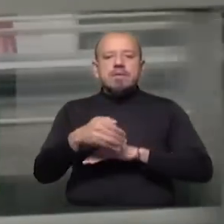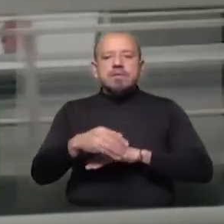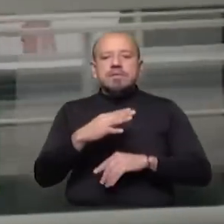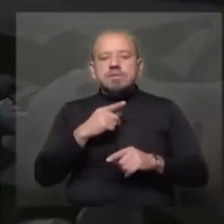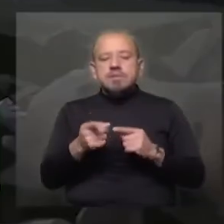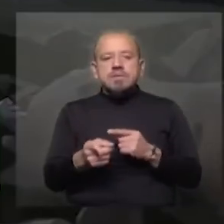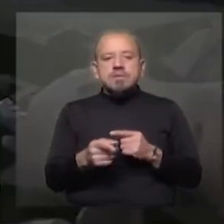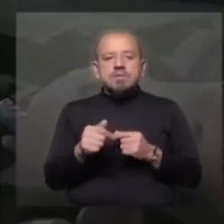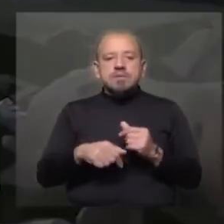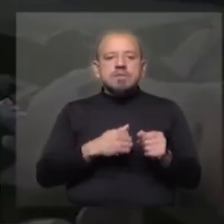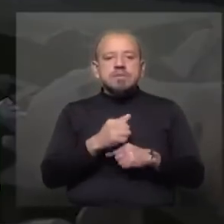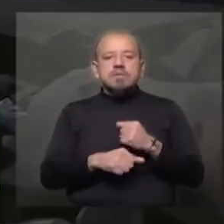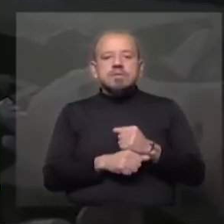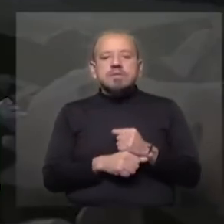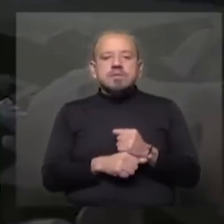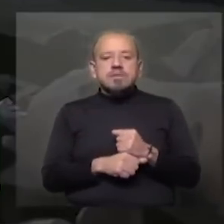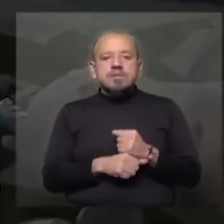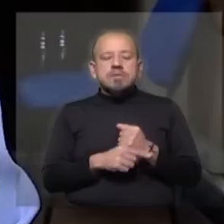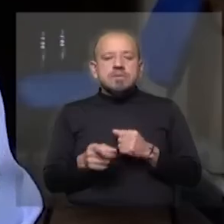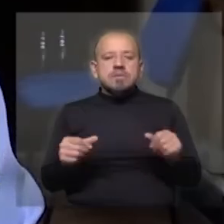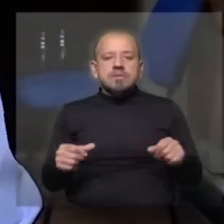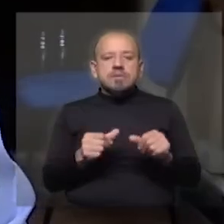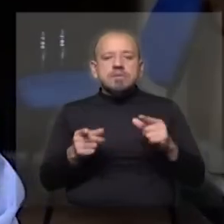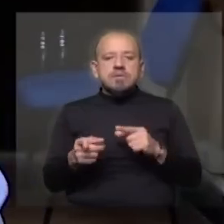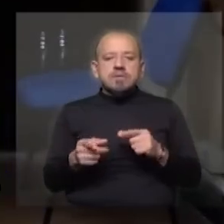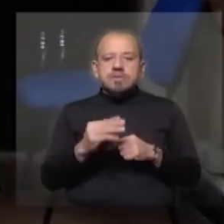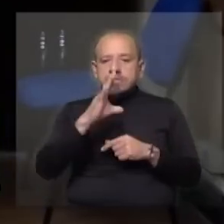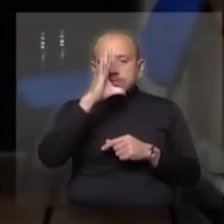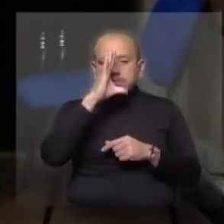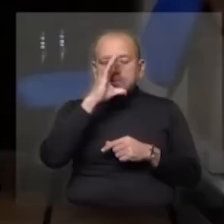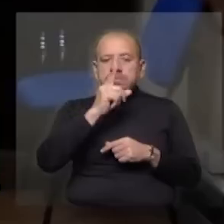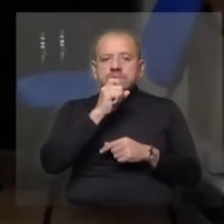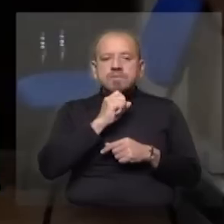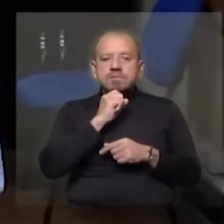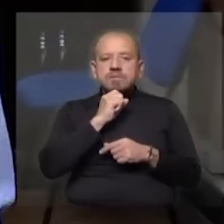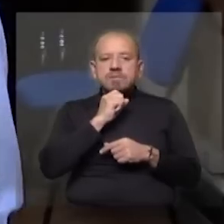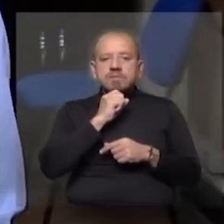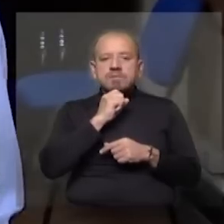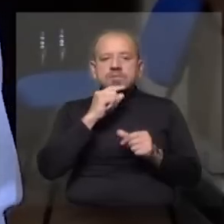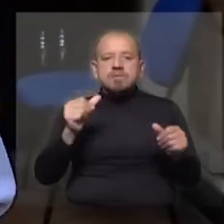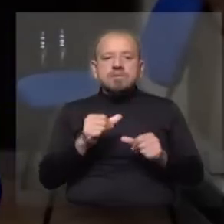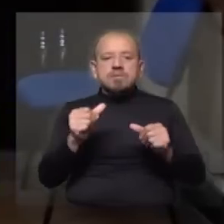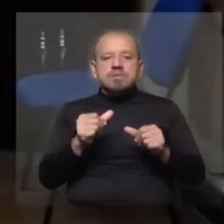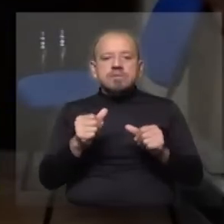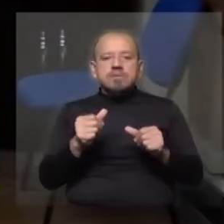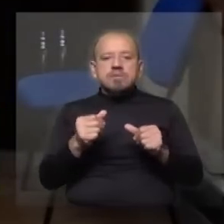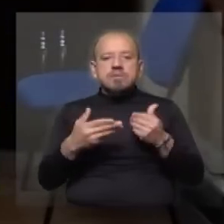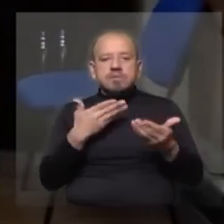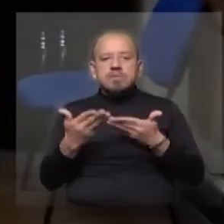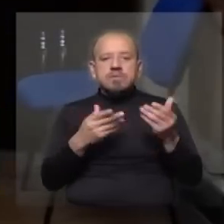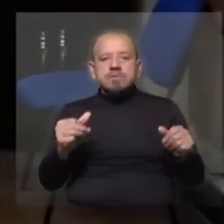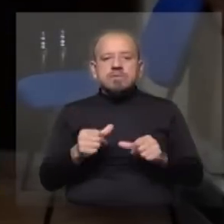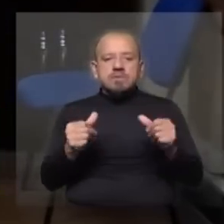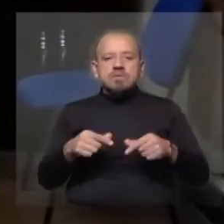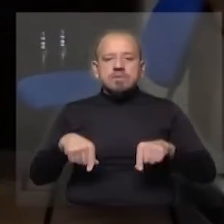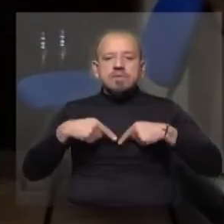instalaron este año llevaron adelante en el mes de febrero y el mes de marzo un carnaval paralelo al carnaval que hacía la